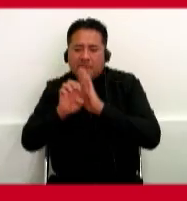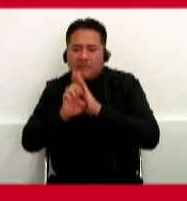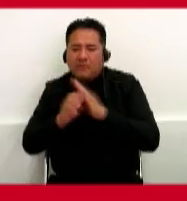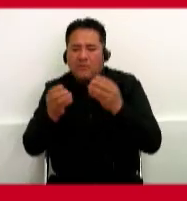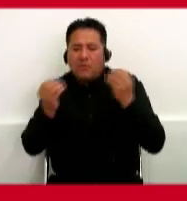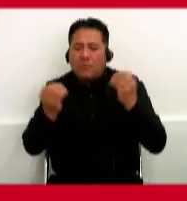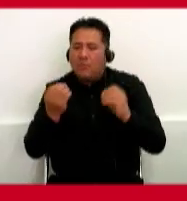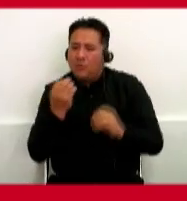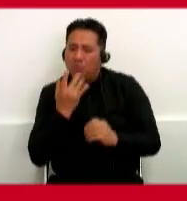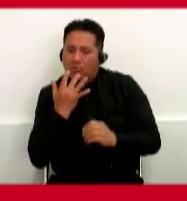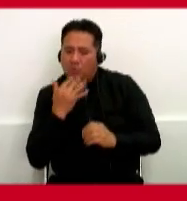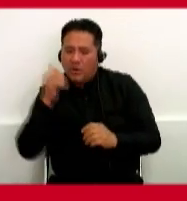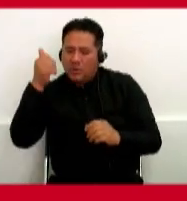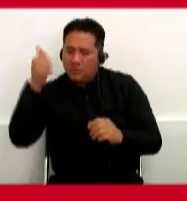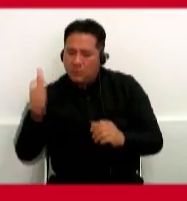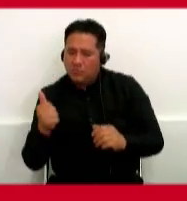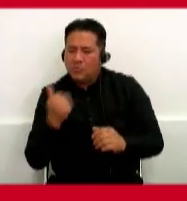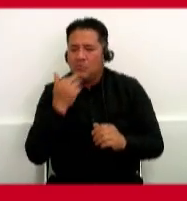gráficas